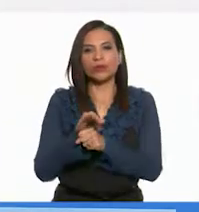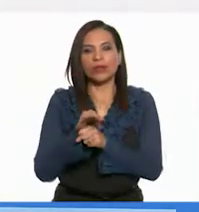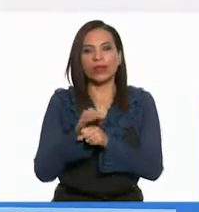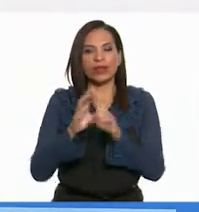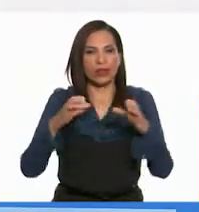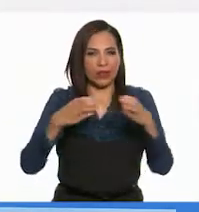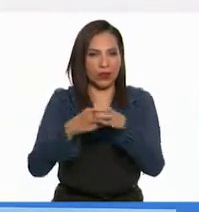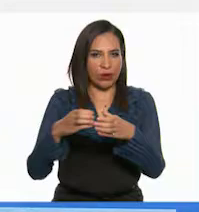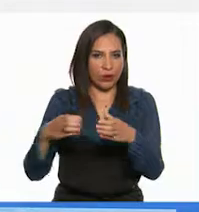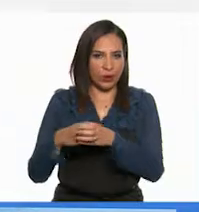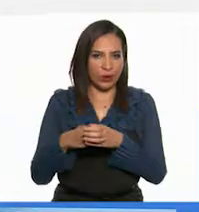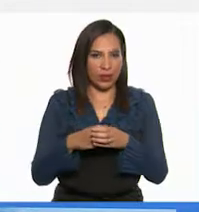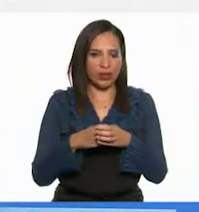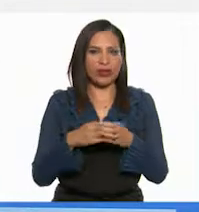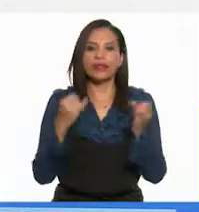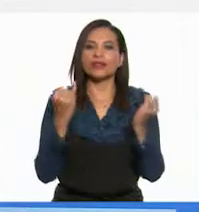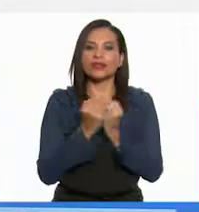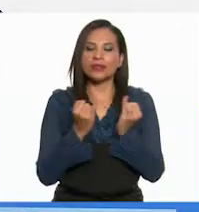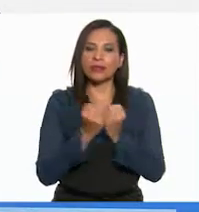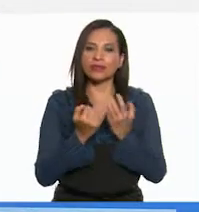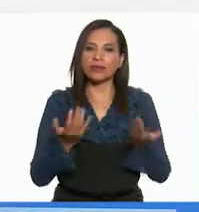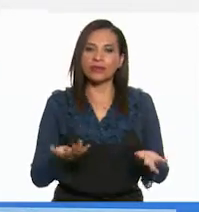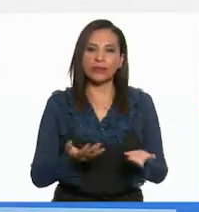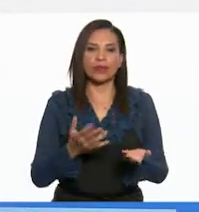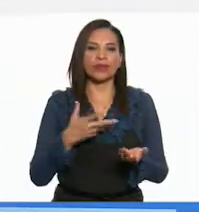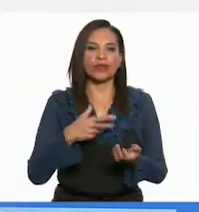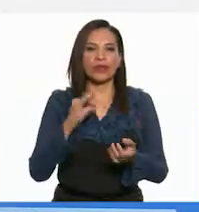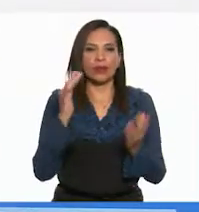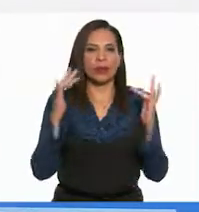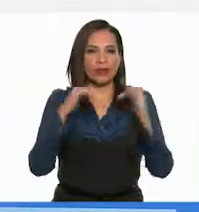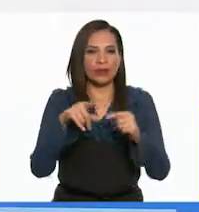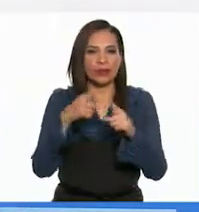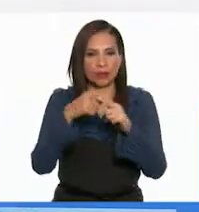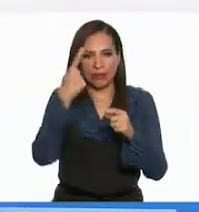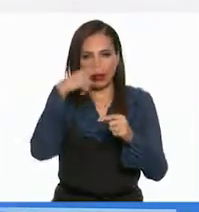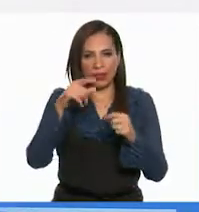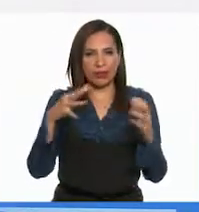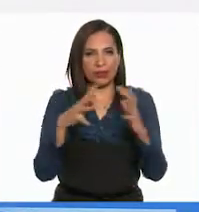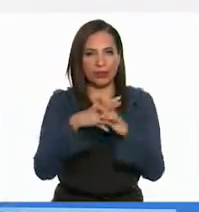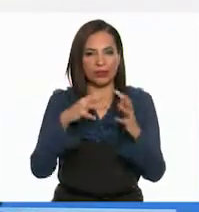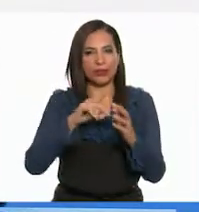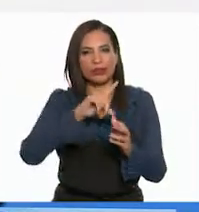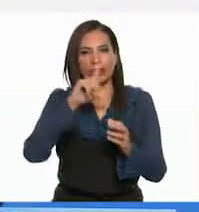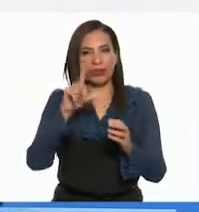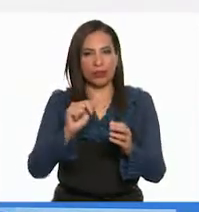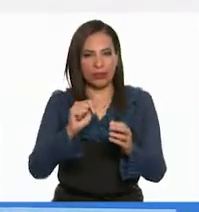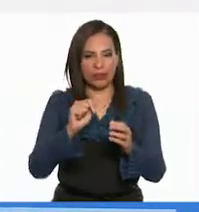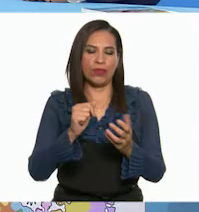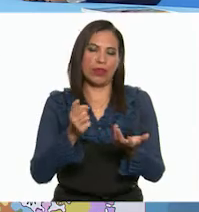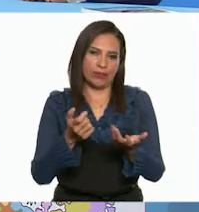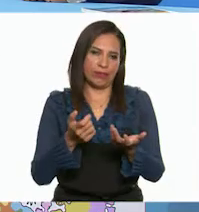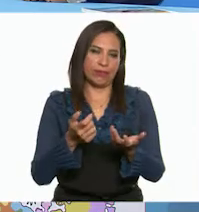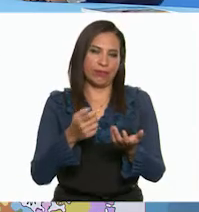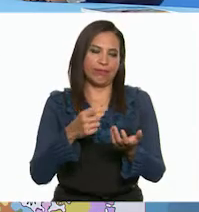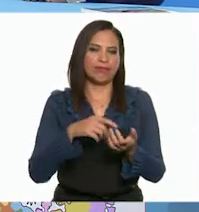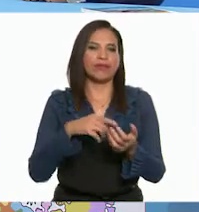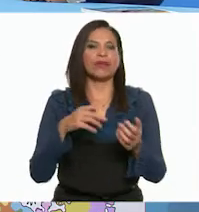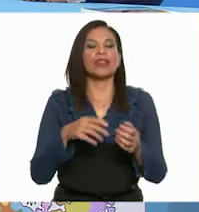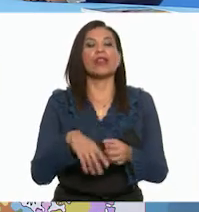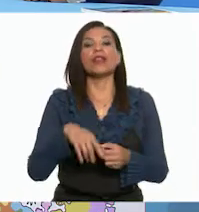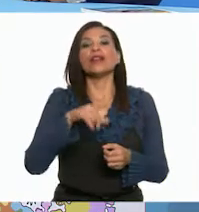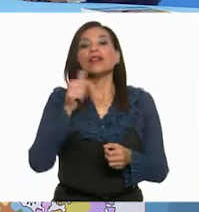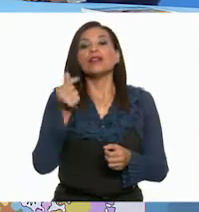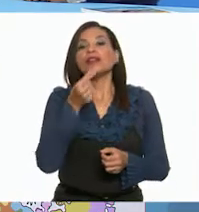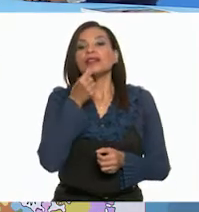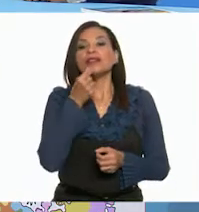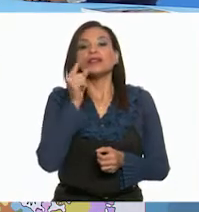las comunidades, además de recibir a los combatientes después de la campaña. ¿Y las niñas